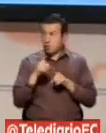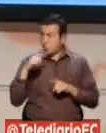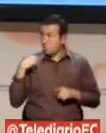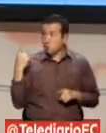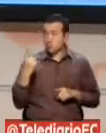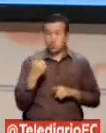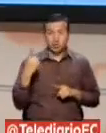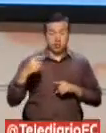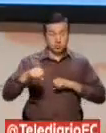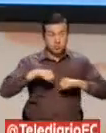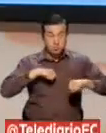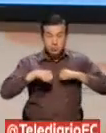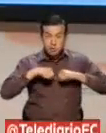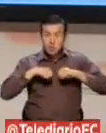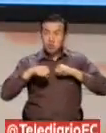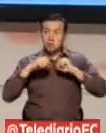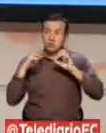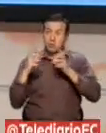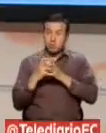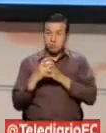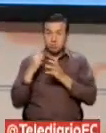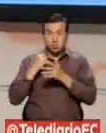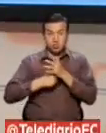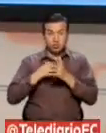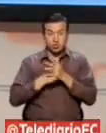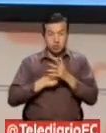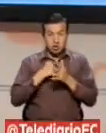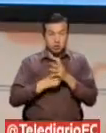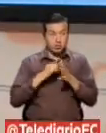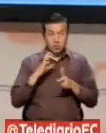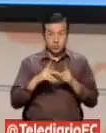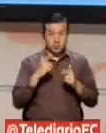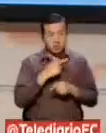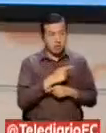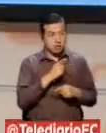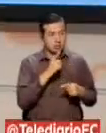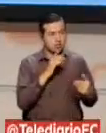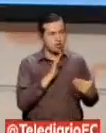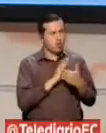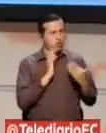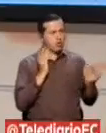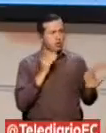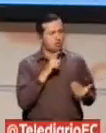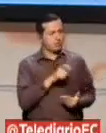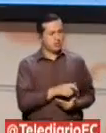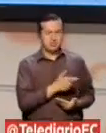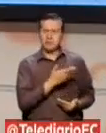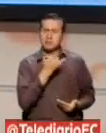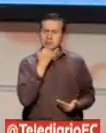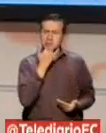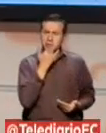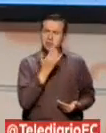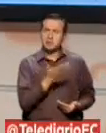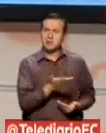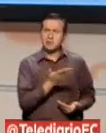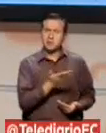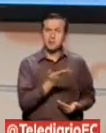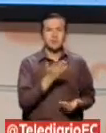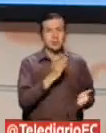hemos venido haciendo como un ejercicio de lucha constante contra la corrupción. Esto tendrá que definirse adicionalmente